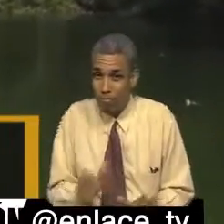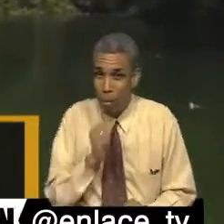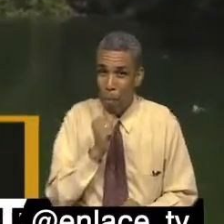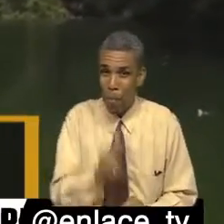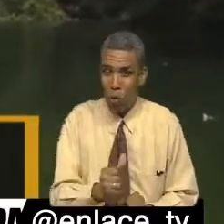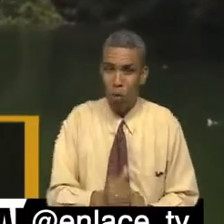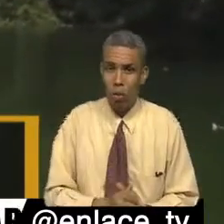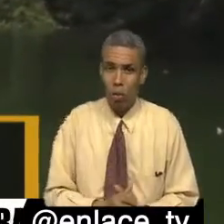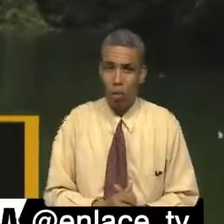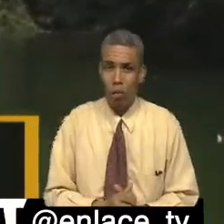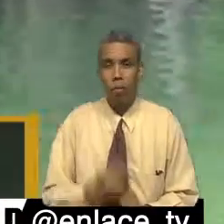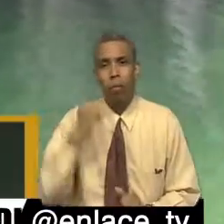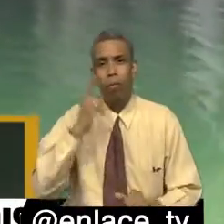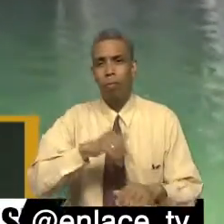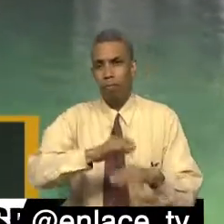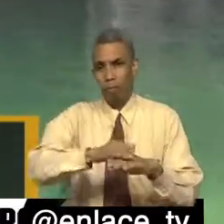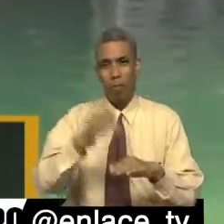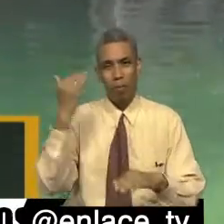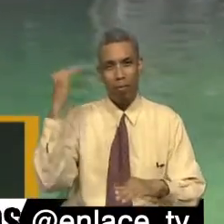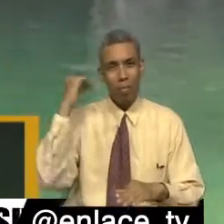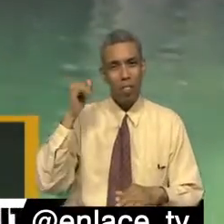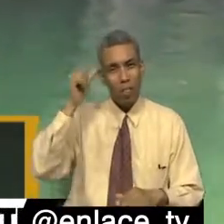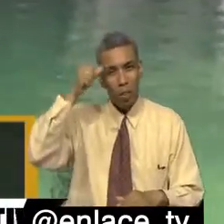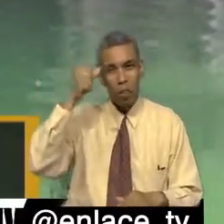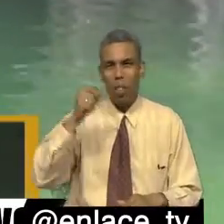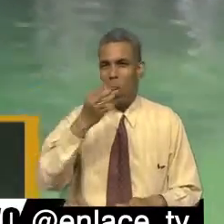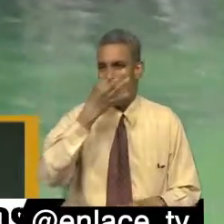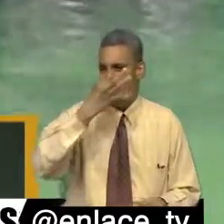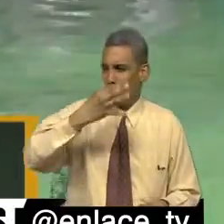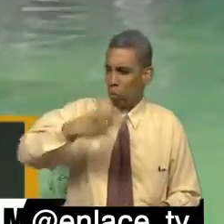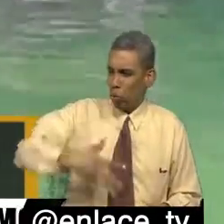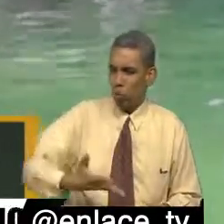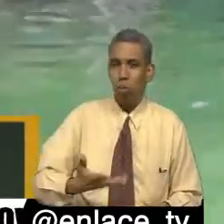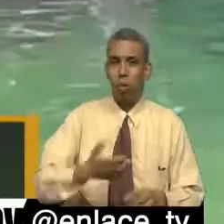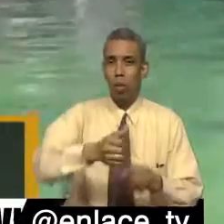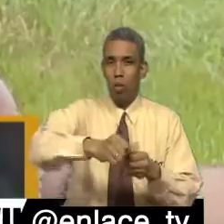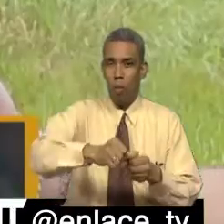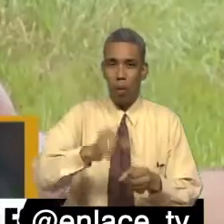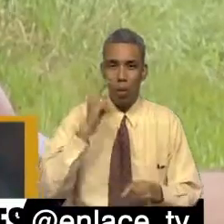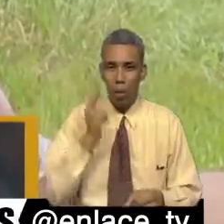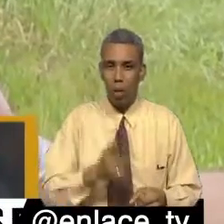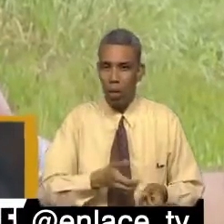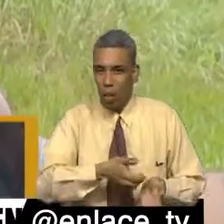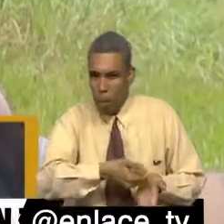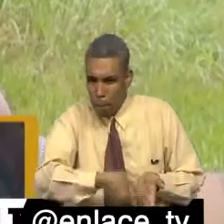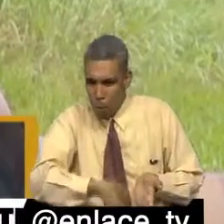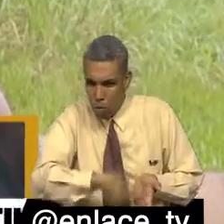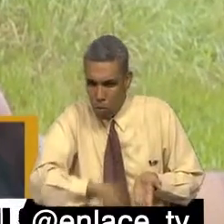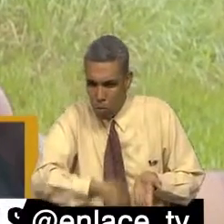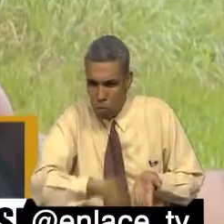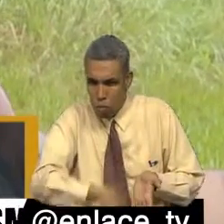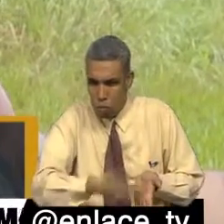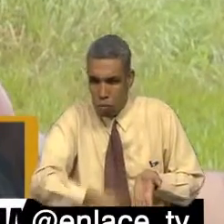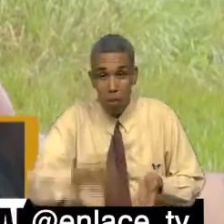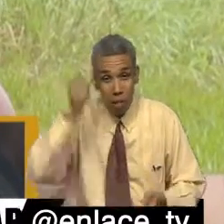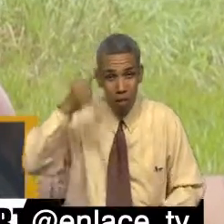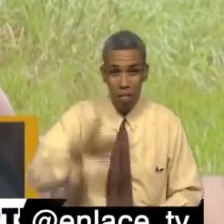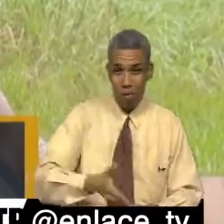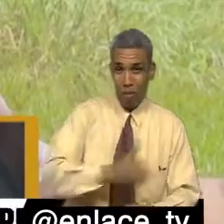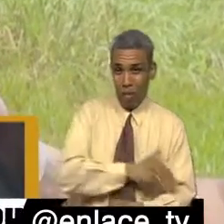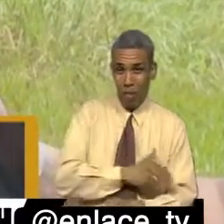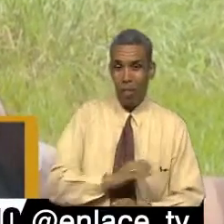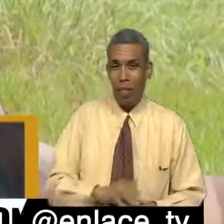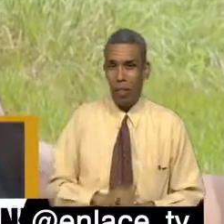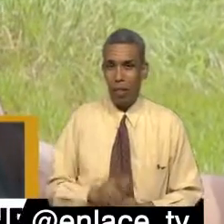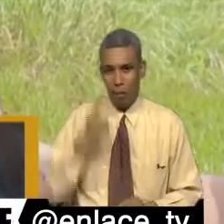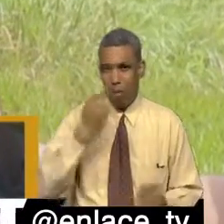olores fuertes se encontraban donde existían descargas de contaminantes por vertimientos, pero realmente no pudimos